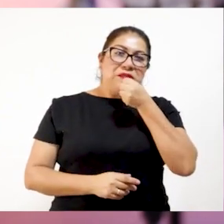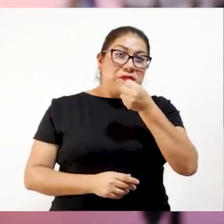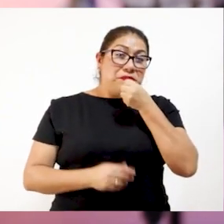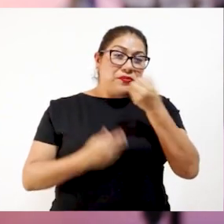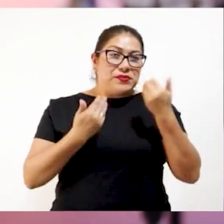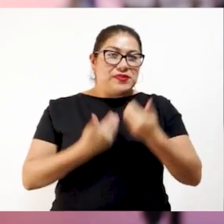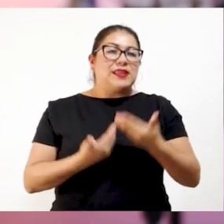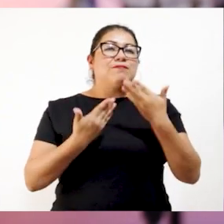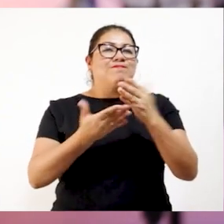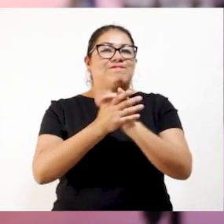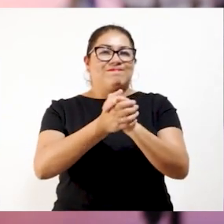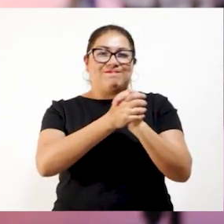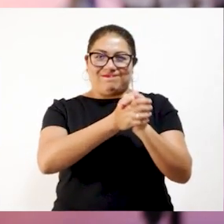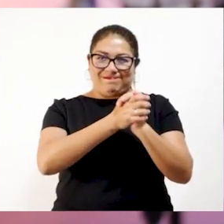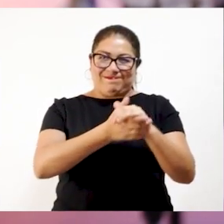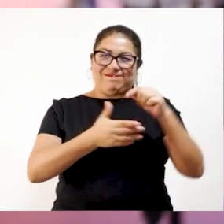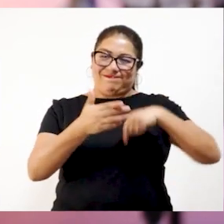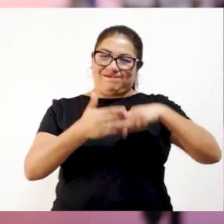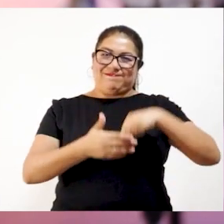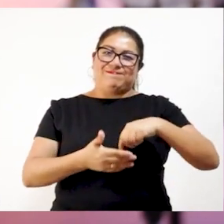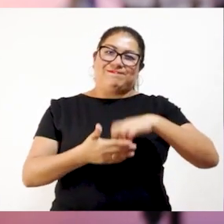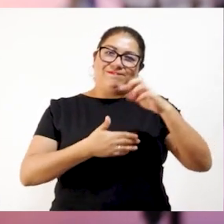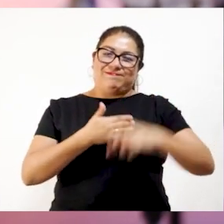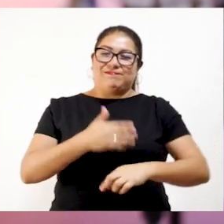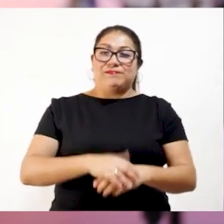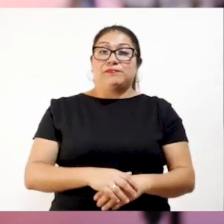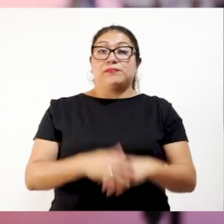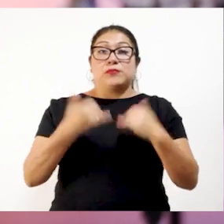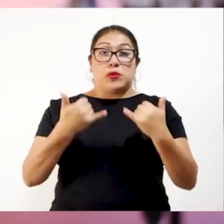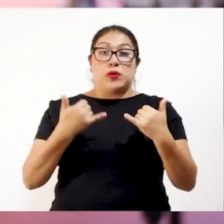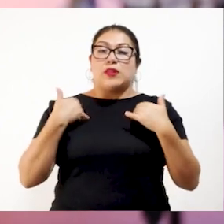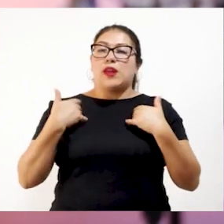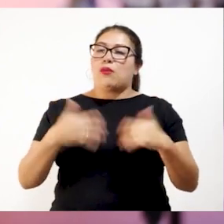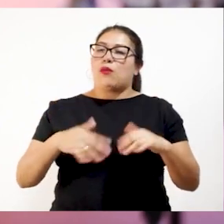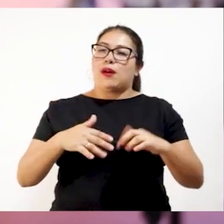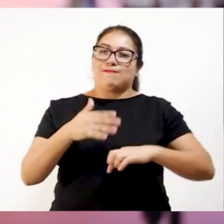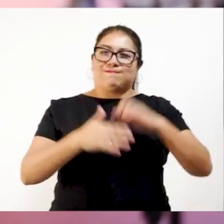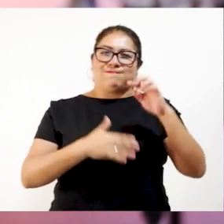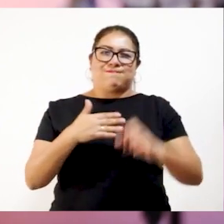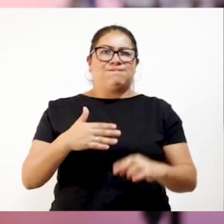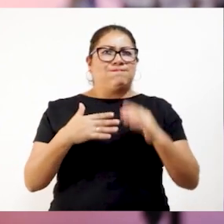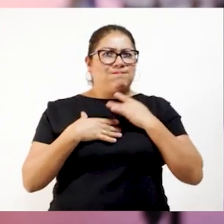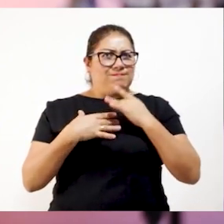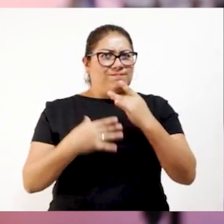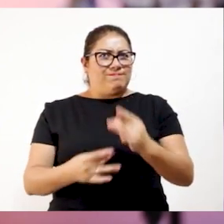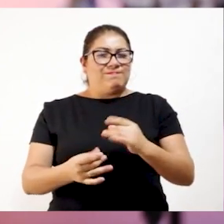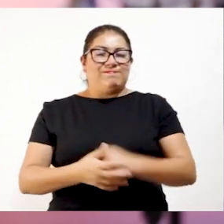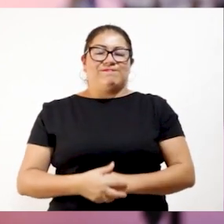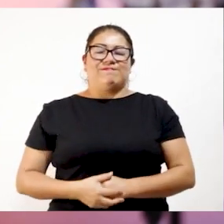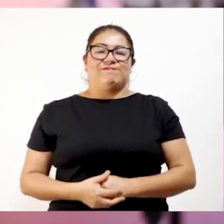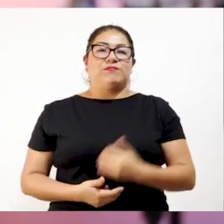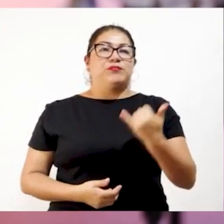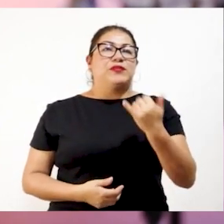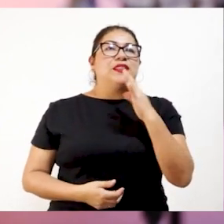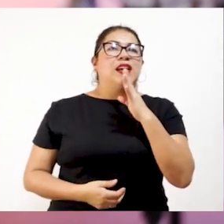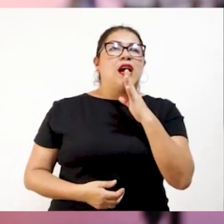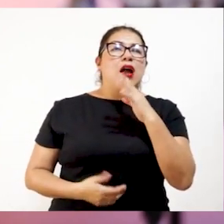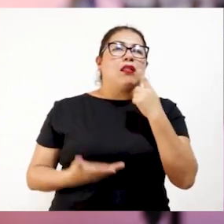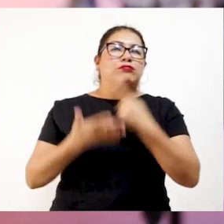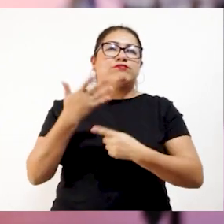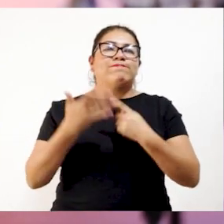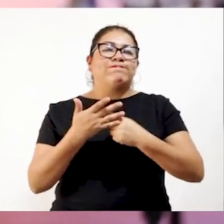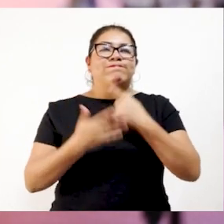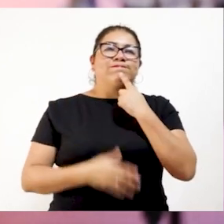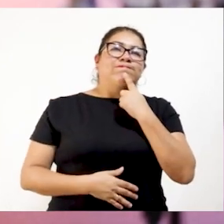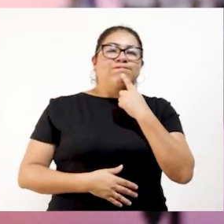Bustos Garay les da la más cordial bienvenida al programa. Hoy tenemos un programa súper interesante. Vamos a hablar de